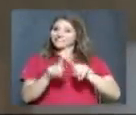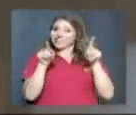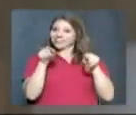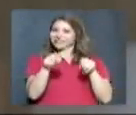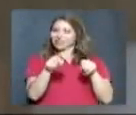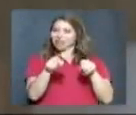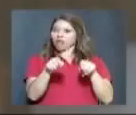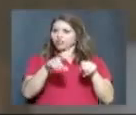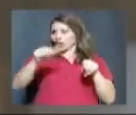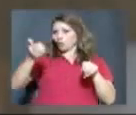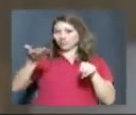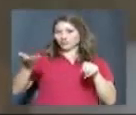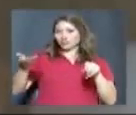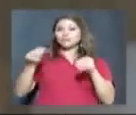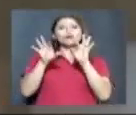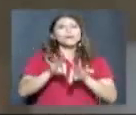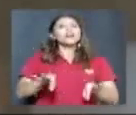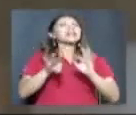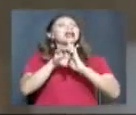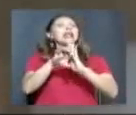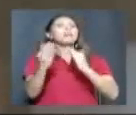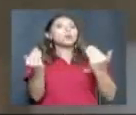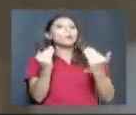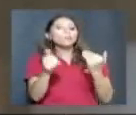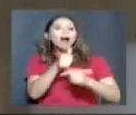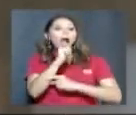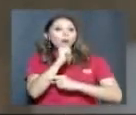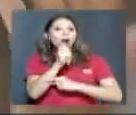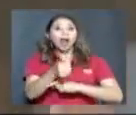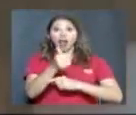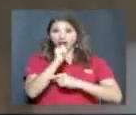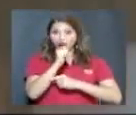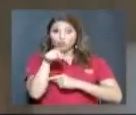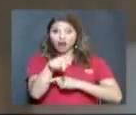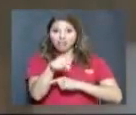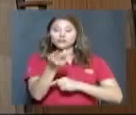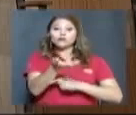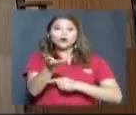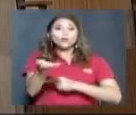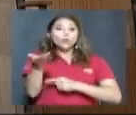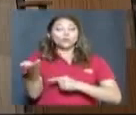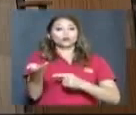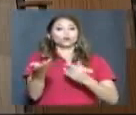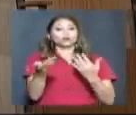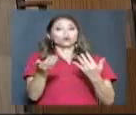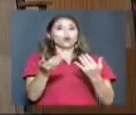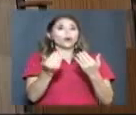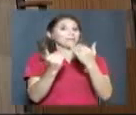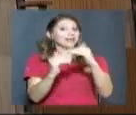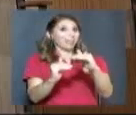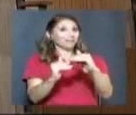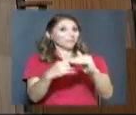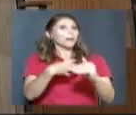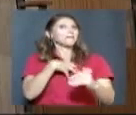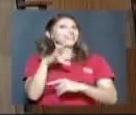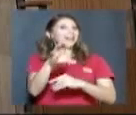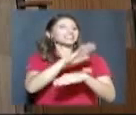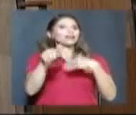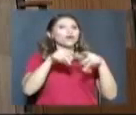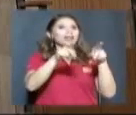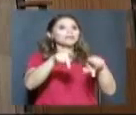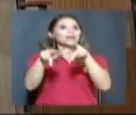ciudadanía entienda, como por ejemplo el agua. El agua es un recurso limitado que pertenece, por ejemplo, a todos los costarricenses, pero usted puede coger el agua en